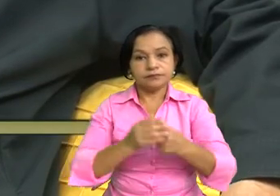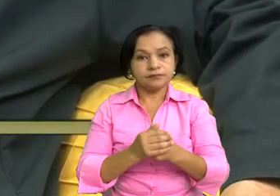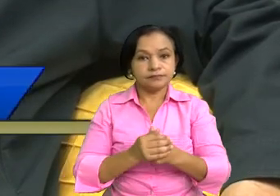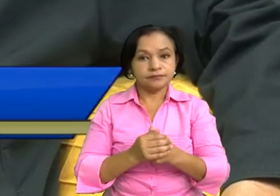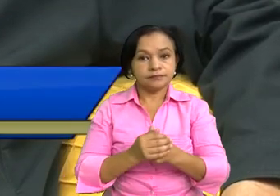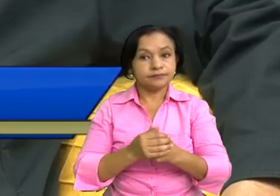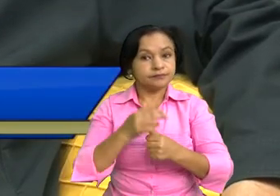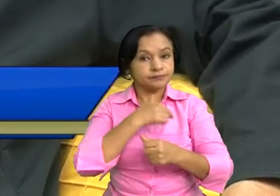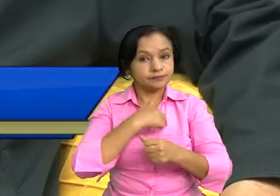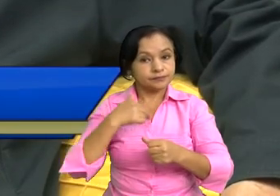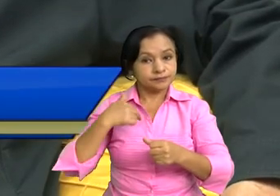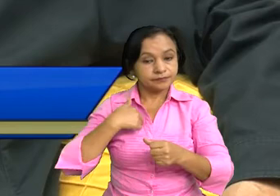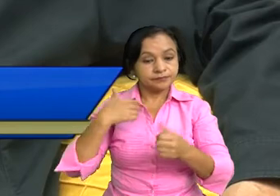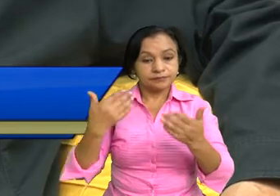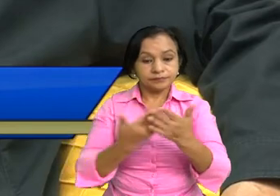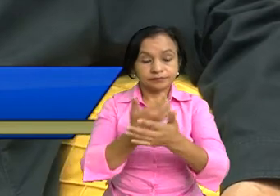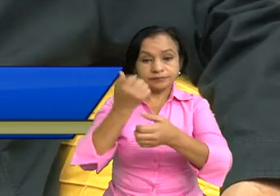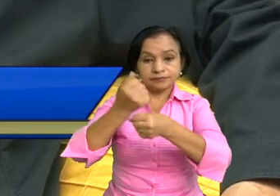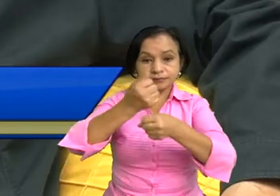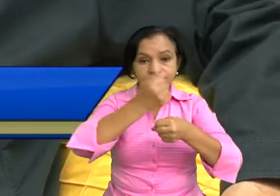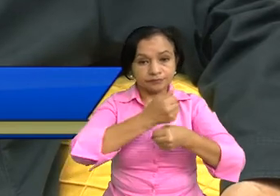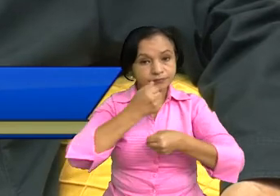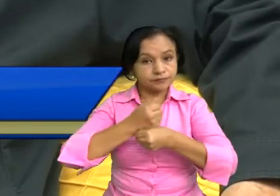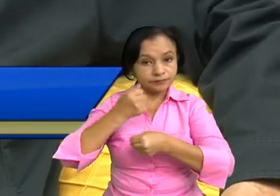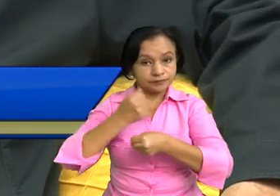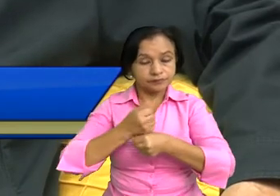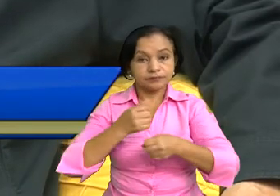para la generación de empleo,